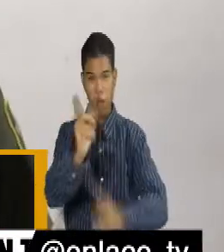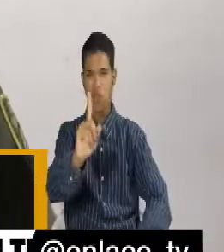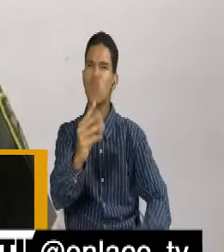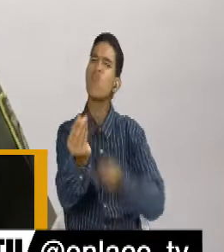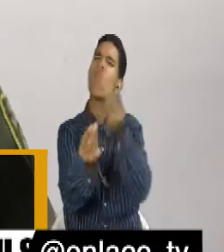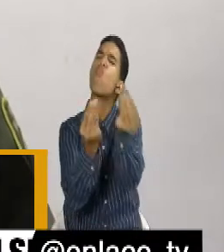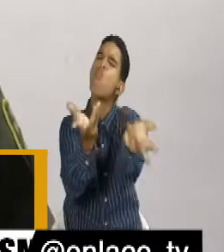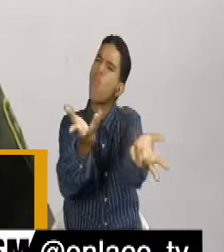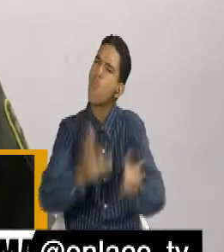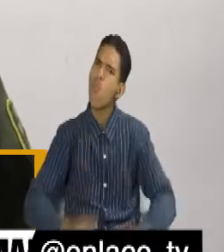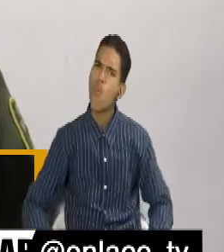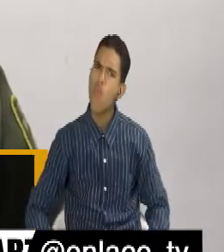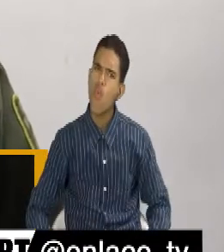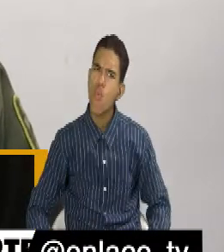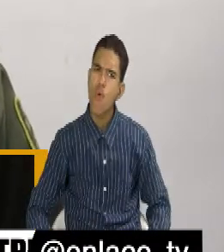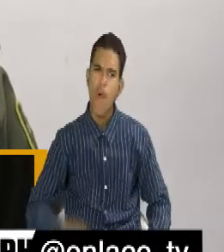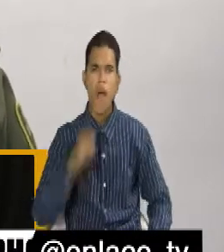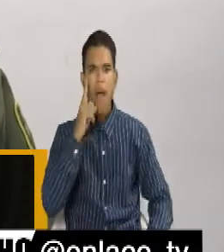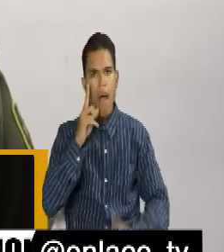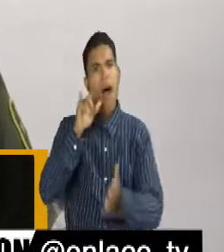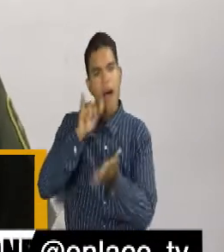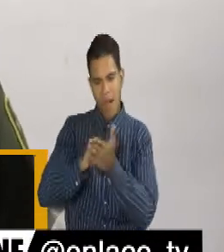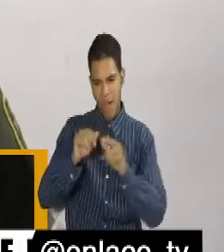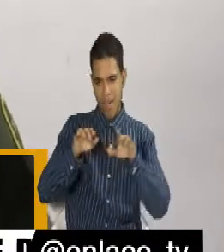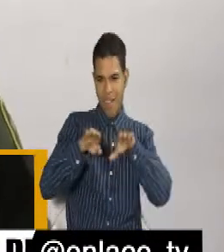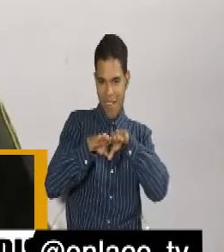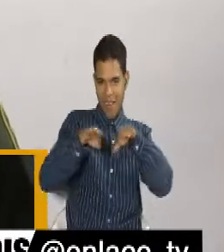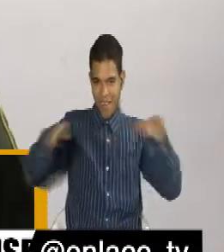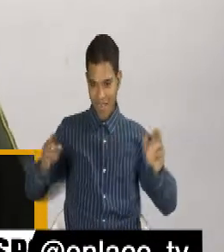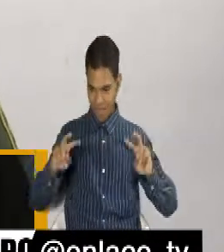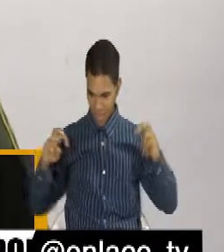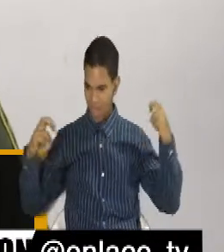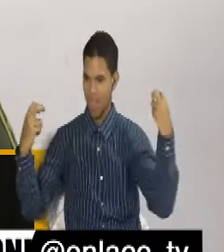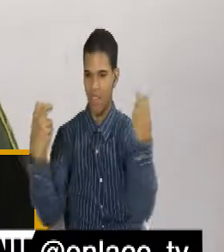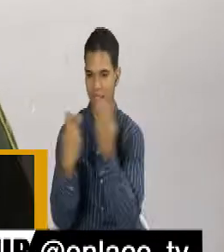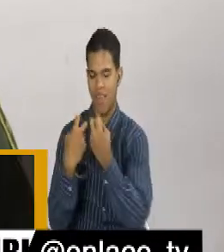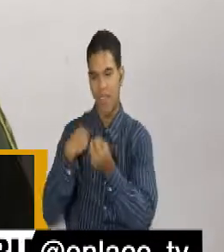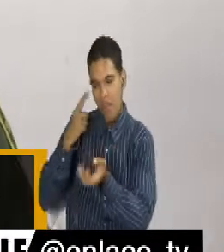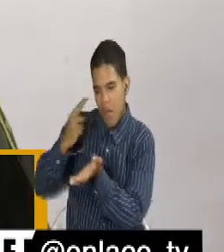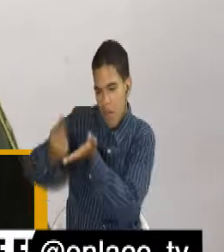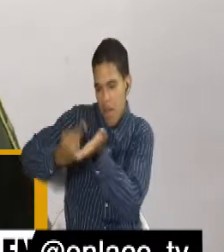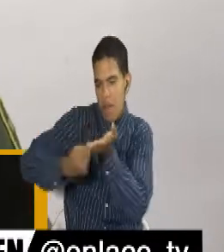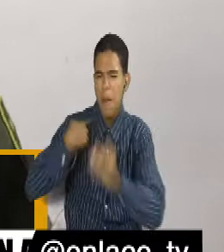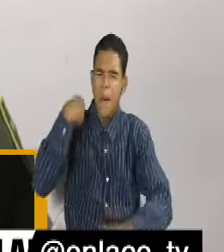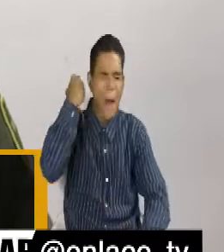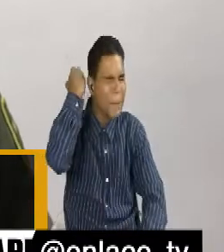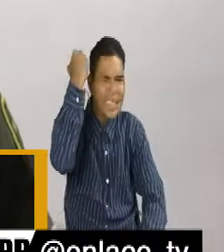los gestores y el comandante de nosotros para ver quién tiene en ese momento la necesidad o es más